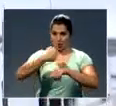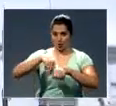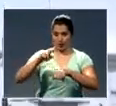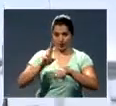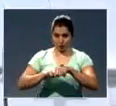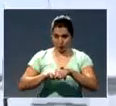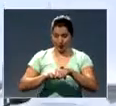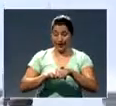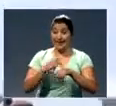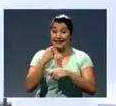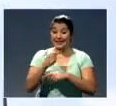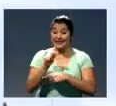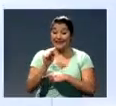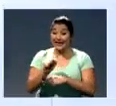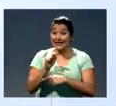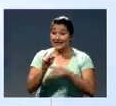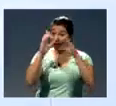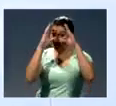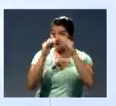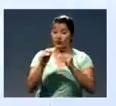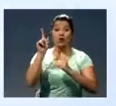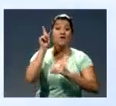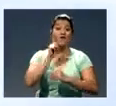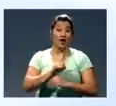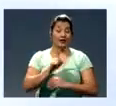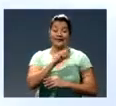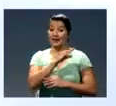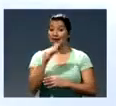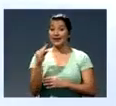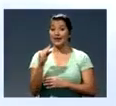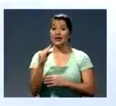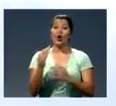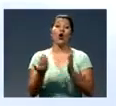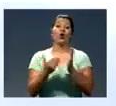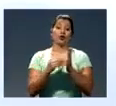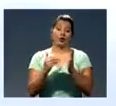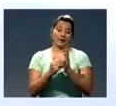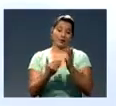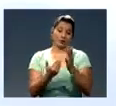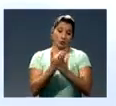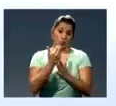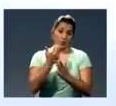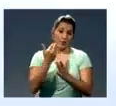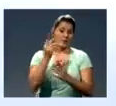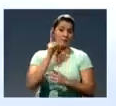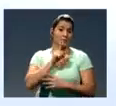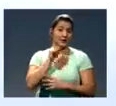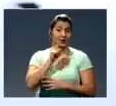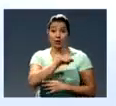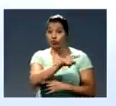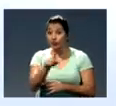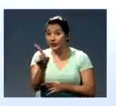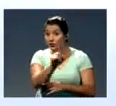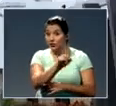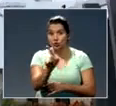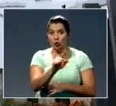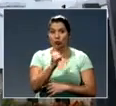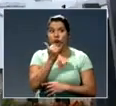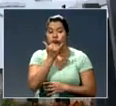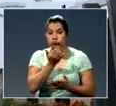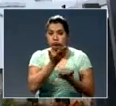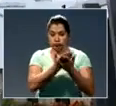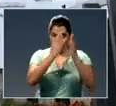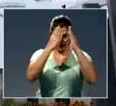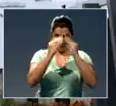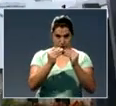que esta información es totalmente falsa y se trata de un nuevo timo. Entonces ya lo sabe, no caiga en este tipo de trampas y